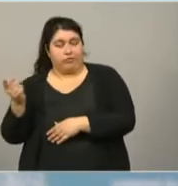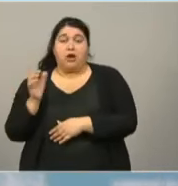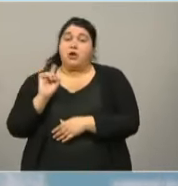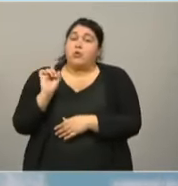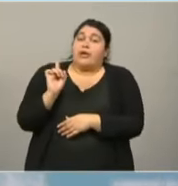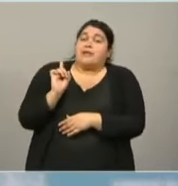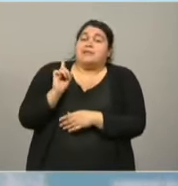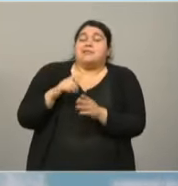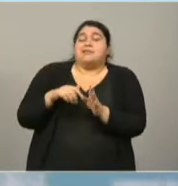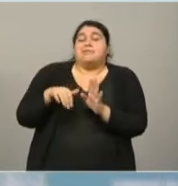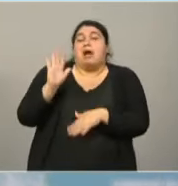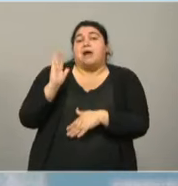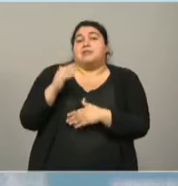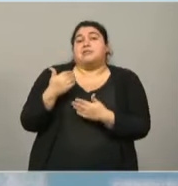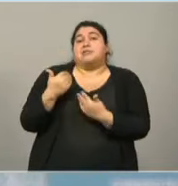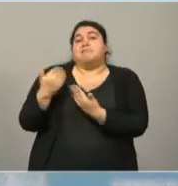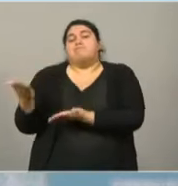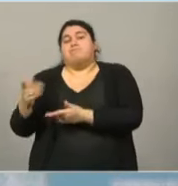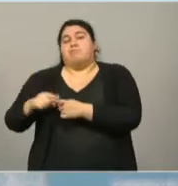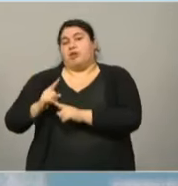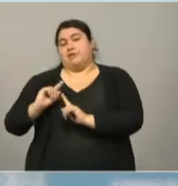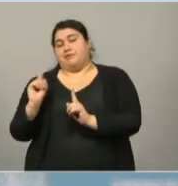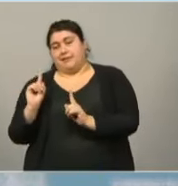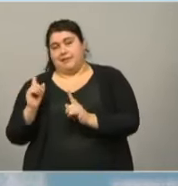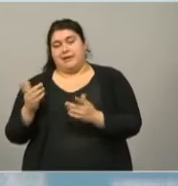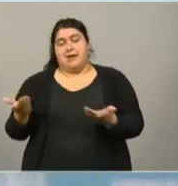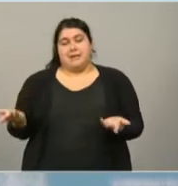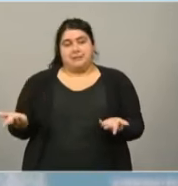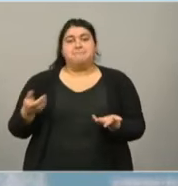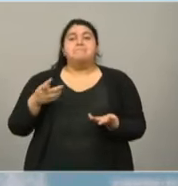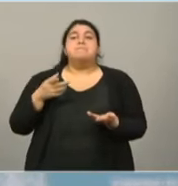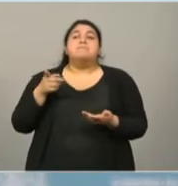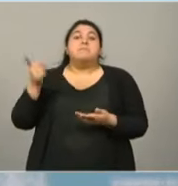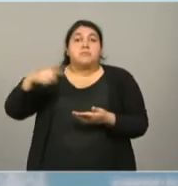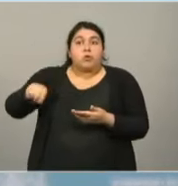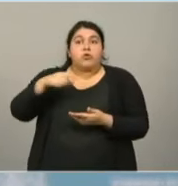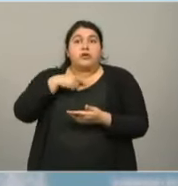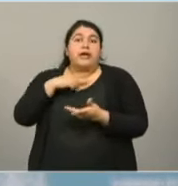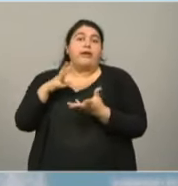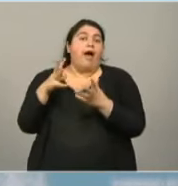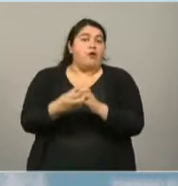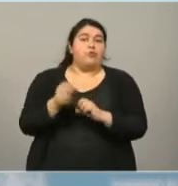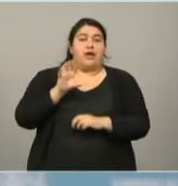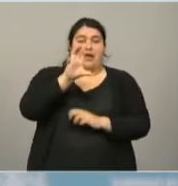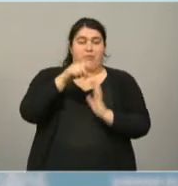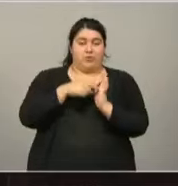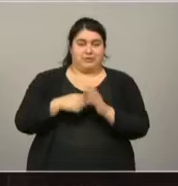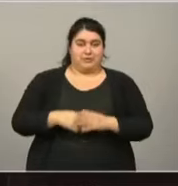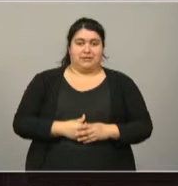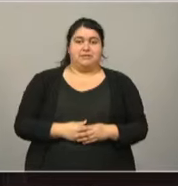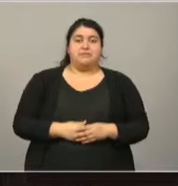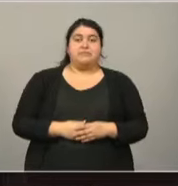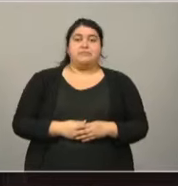decisiones meramente políticas y sobre todo cuando cuando se quiere perjudicar a una